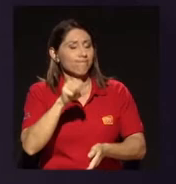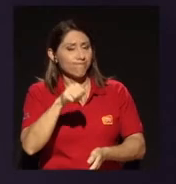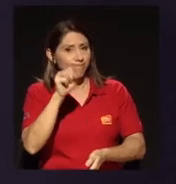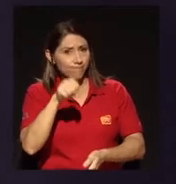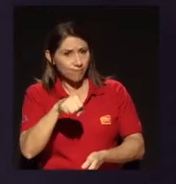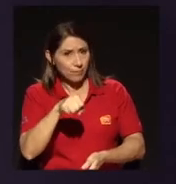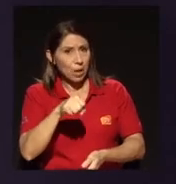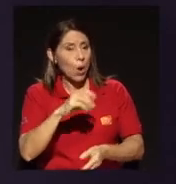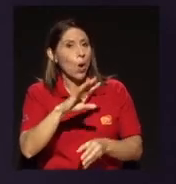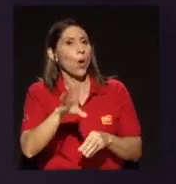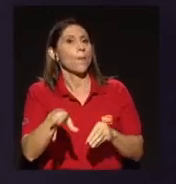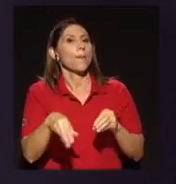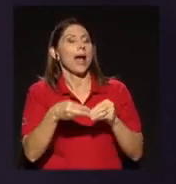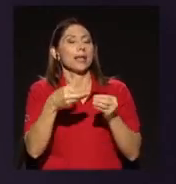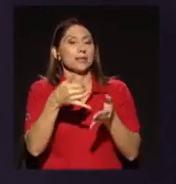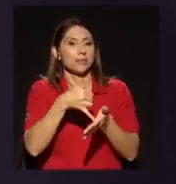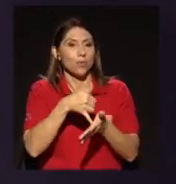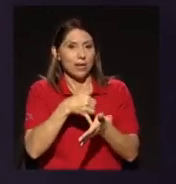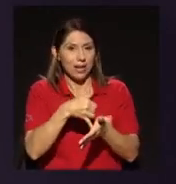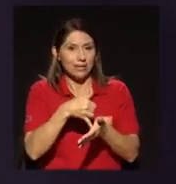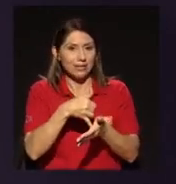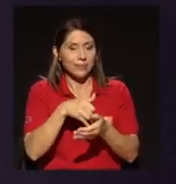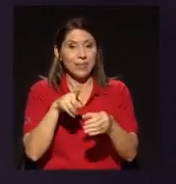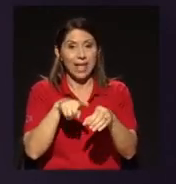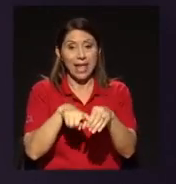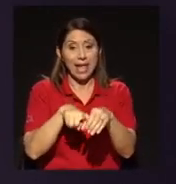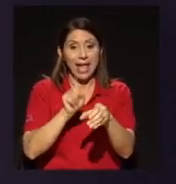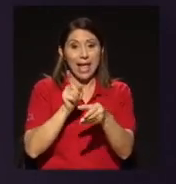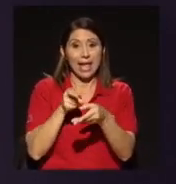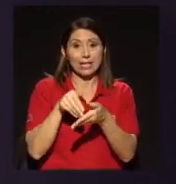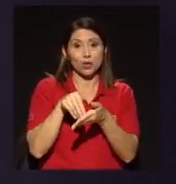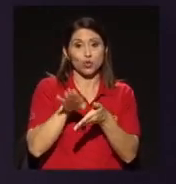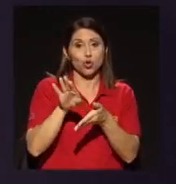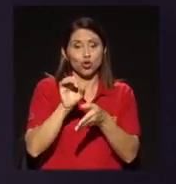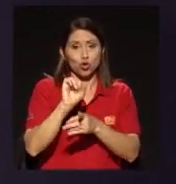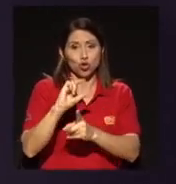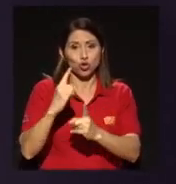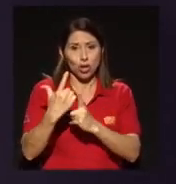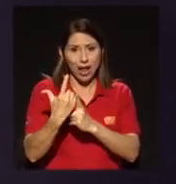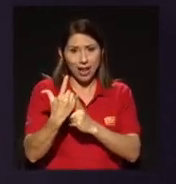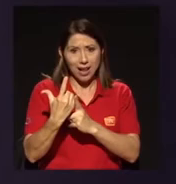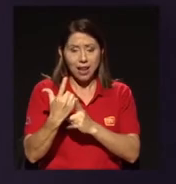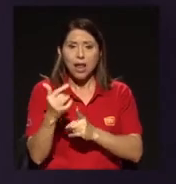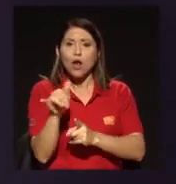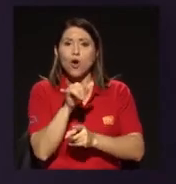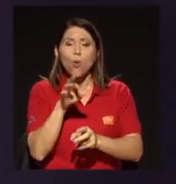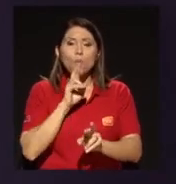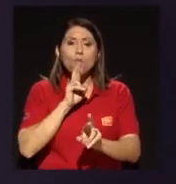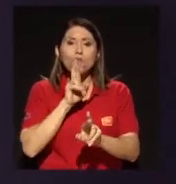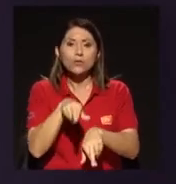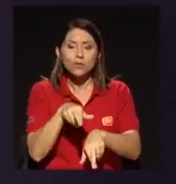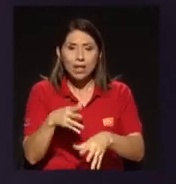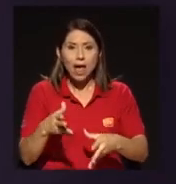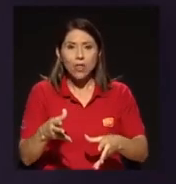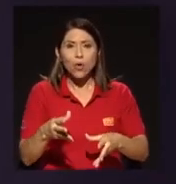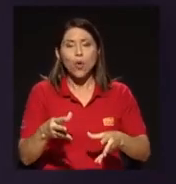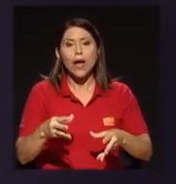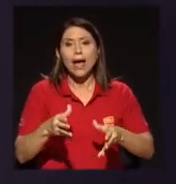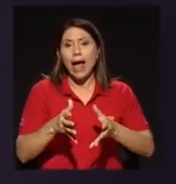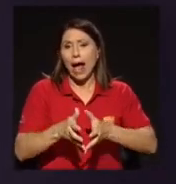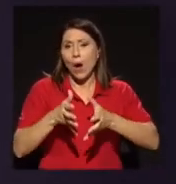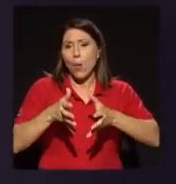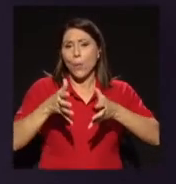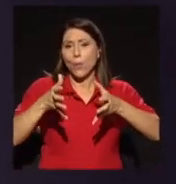no es que más. La exclusión social va a dar como resultado pues un aumento en la